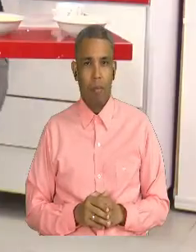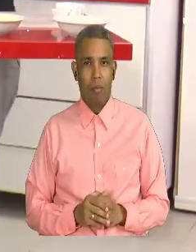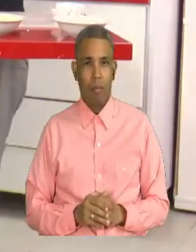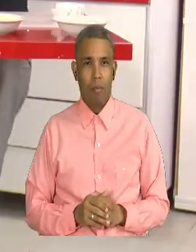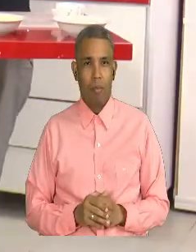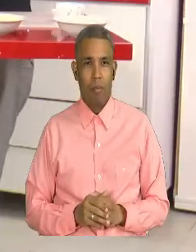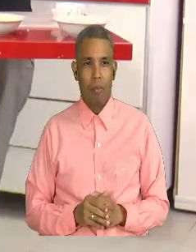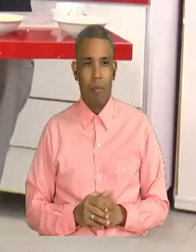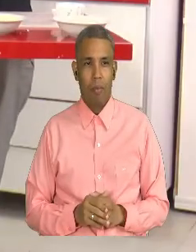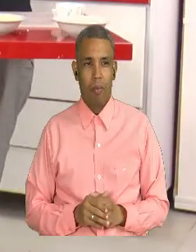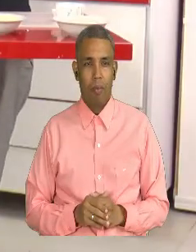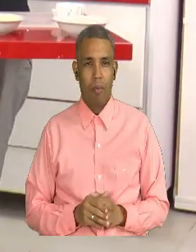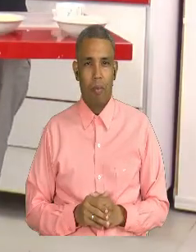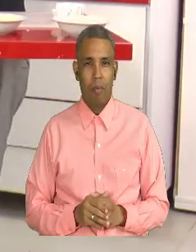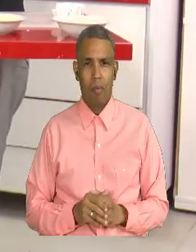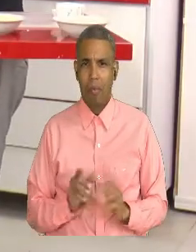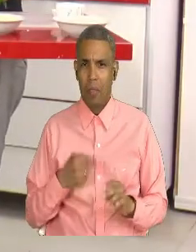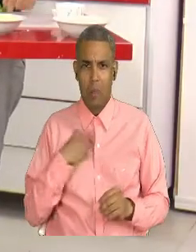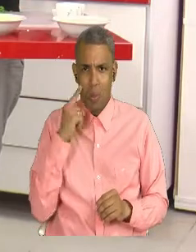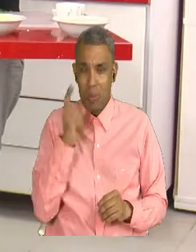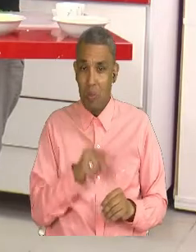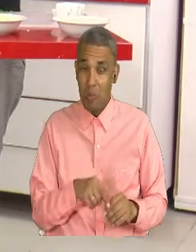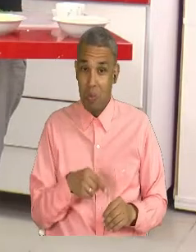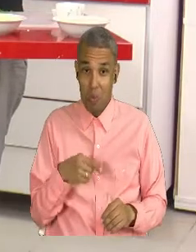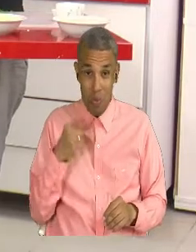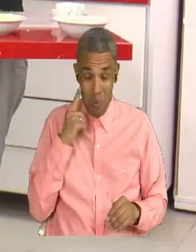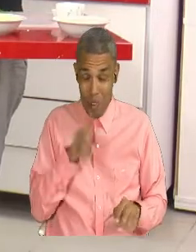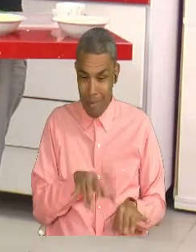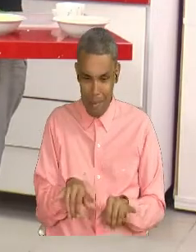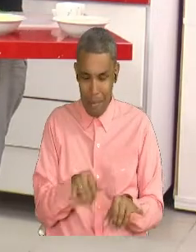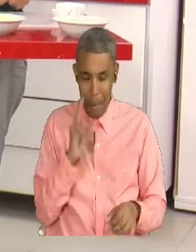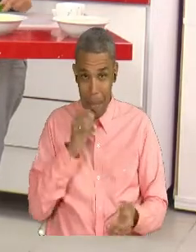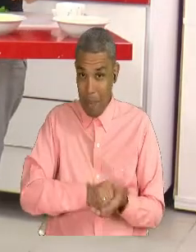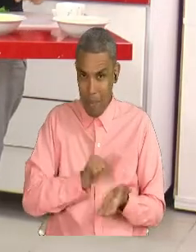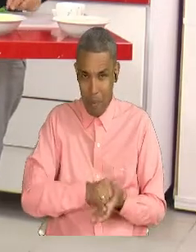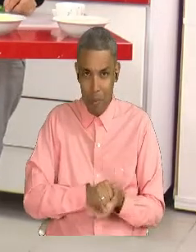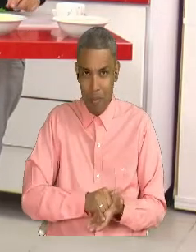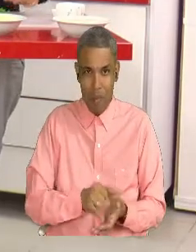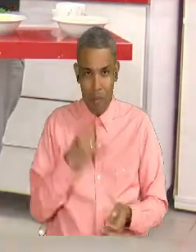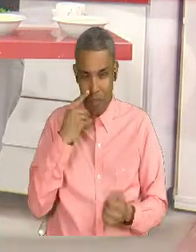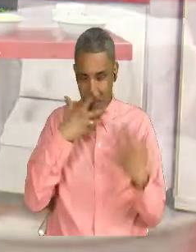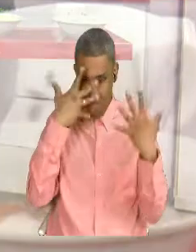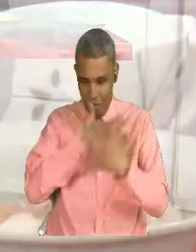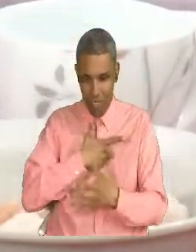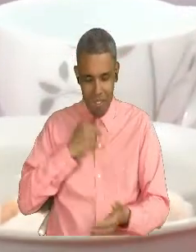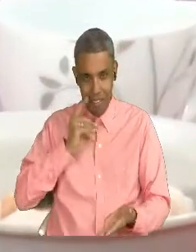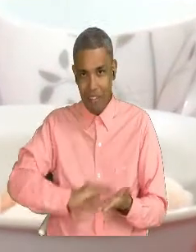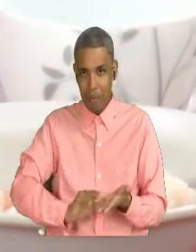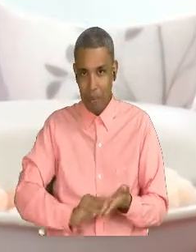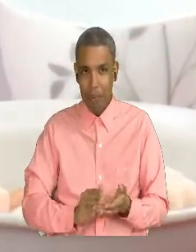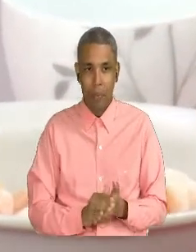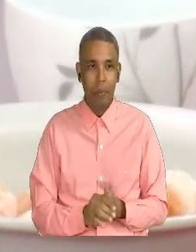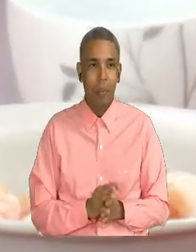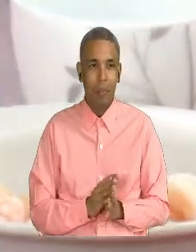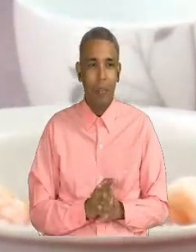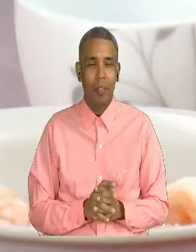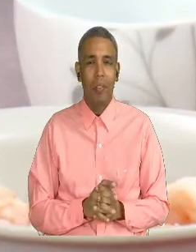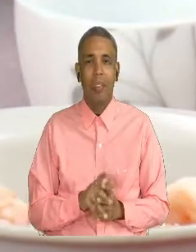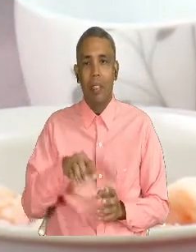Yo veo todo igual. Bueno, cilantro. Vamos a picar el cilantro. Ajá. Con estas